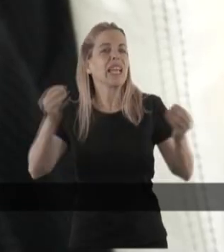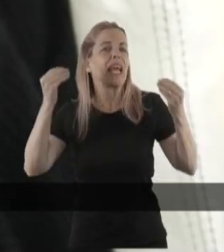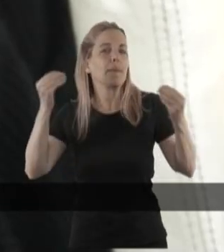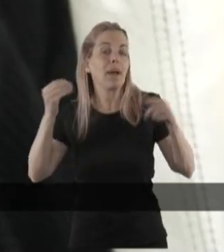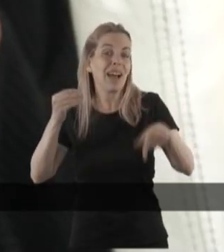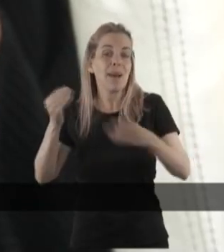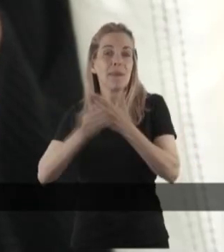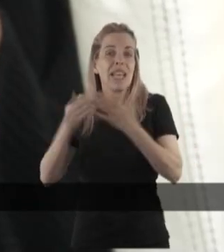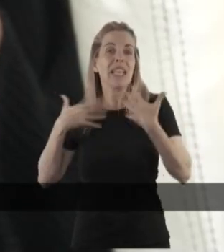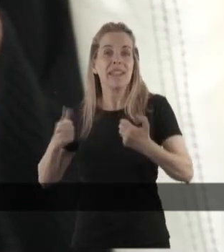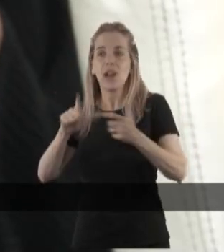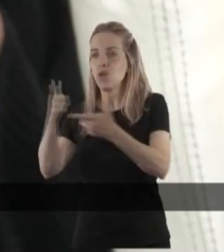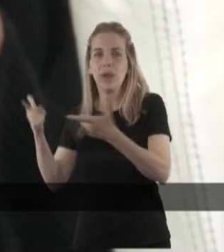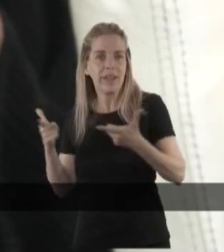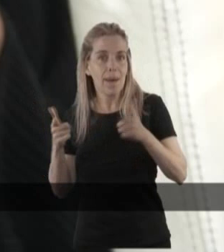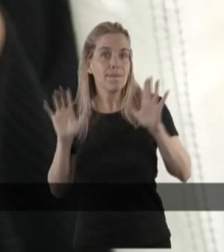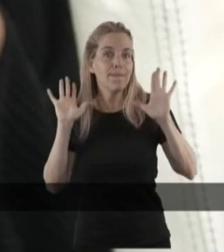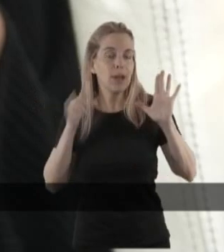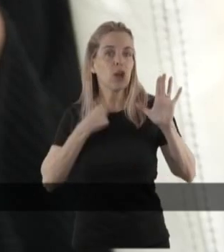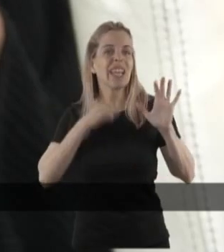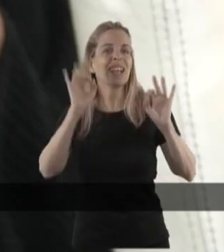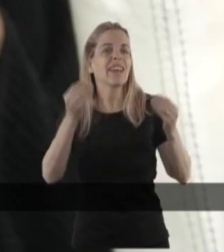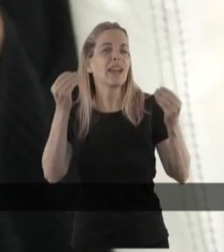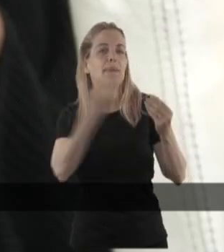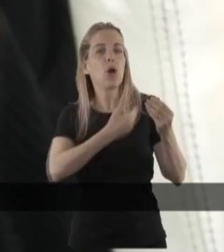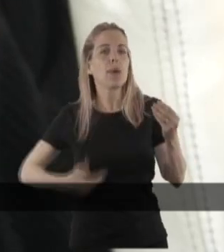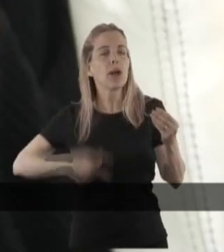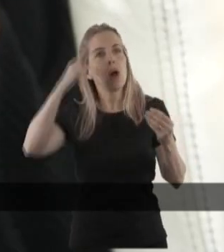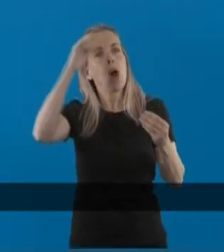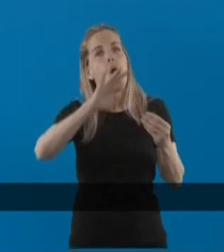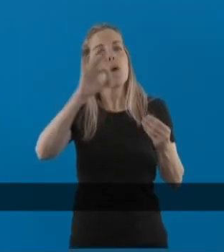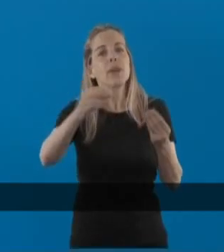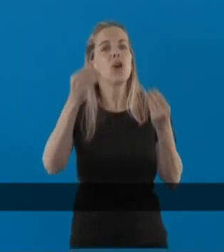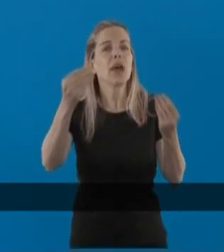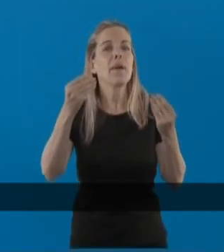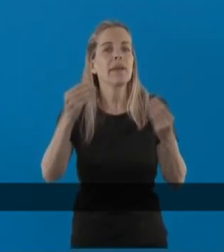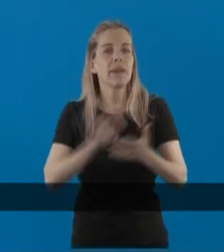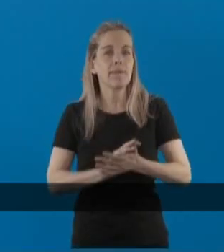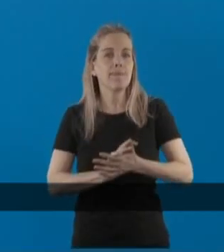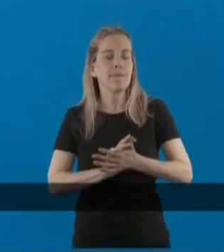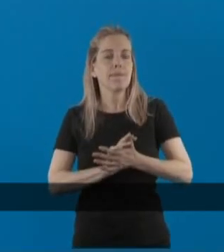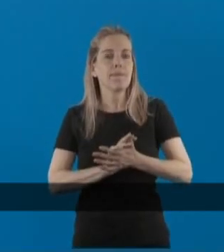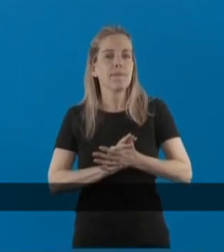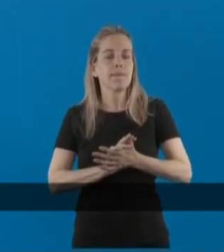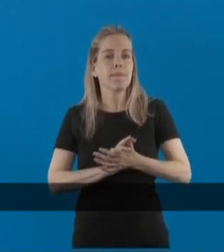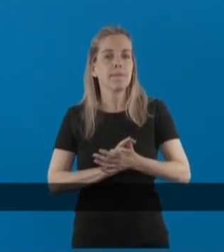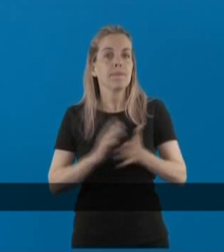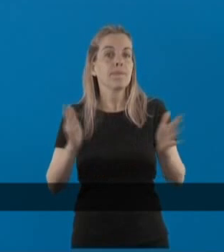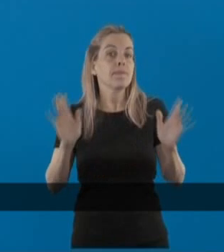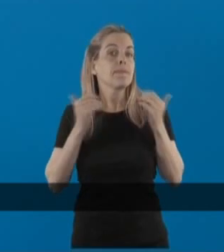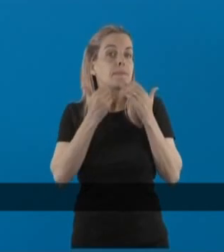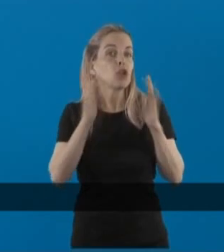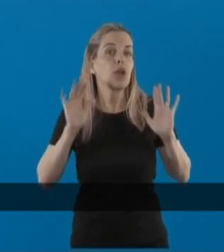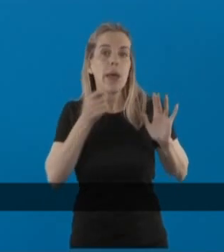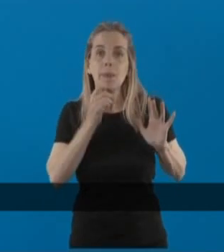Salud acá por ahí que está más interiorizada, pero ¿qué postura va a adoptar el gobierno si esto es así? No sabemos si esto